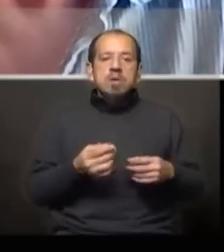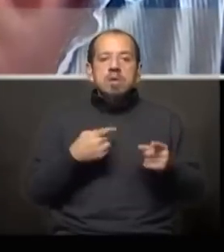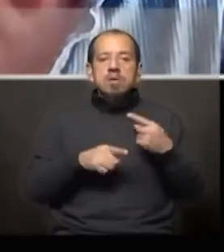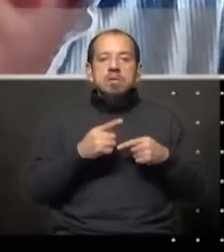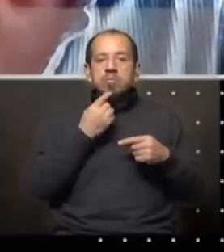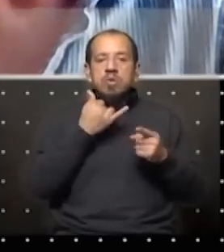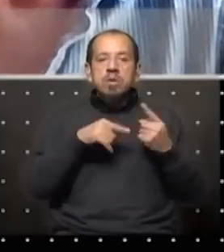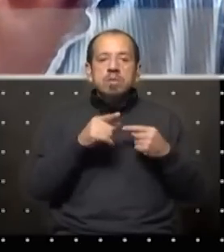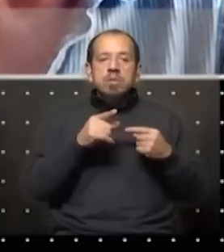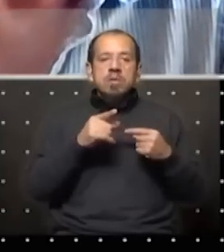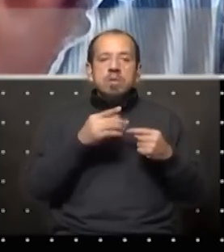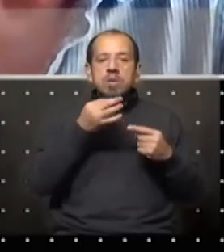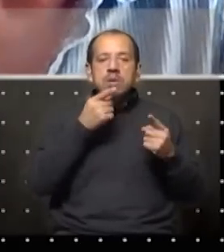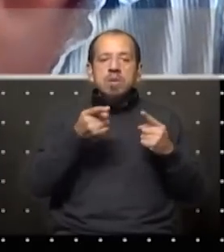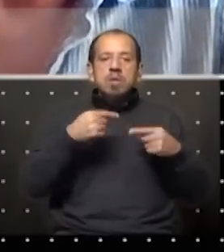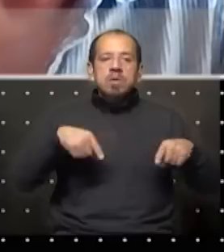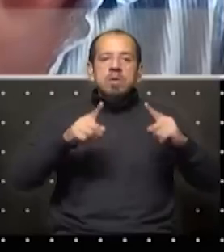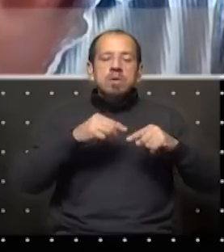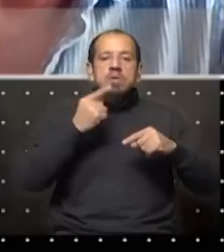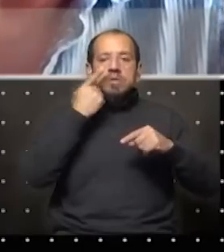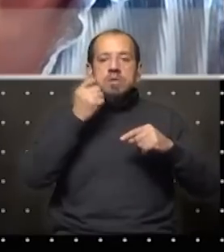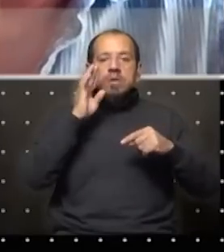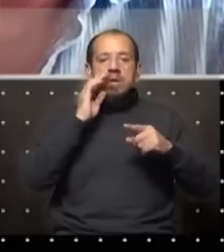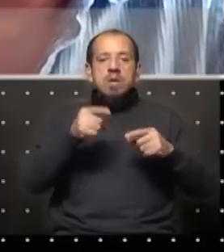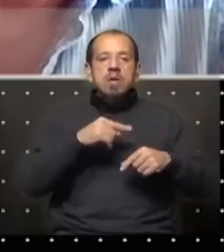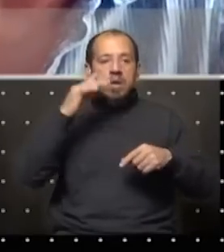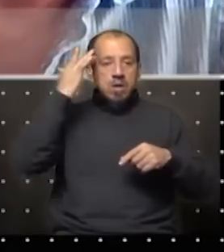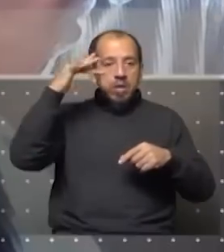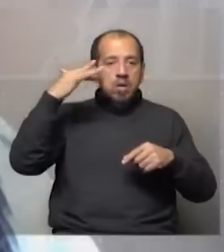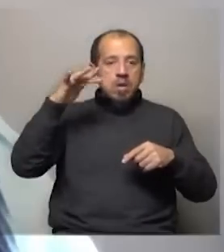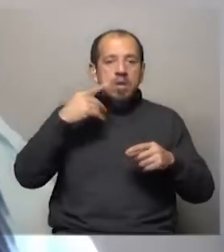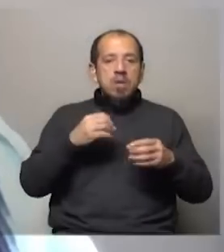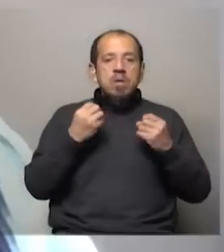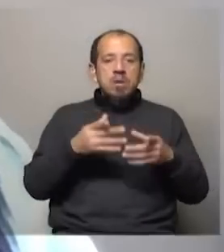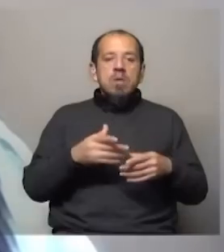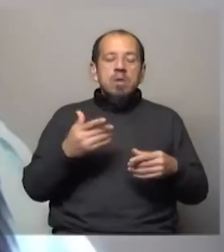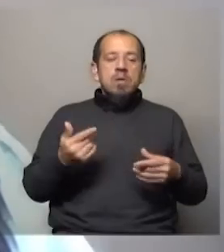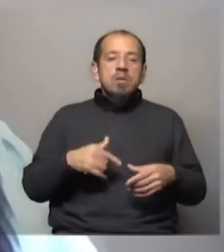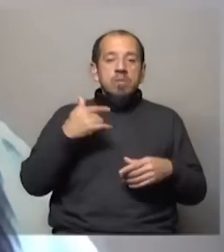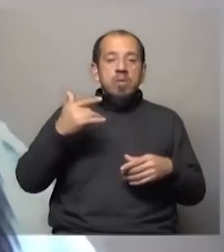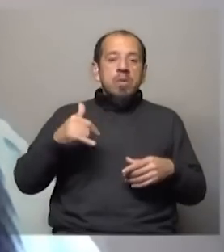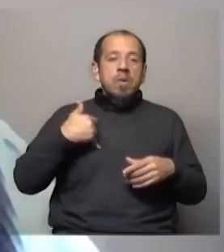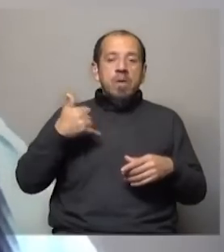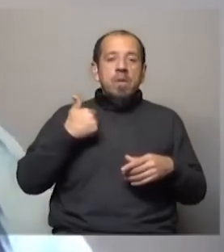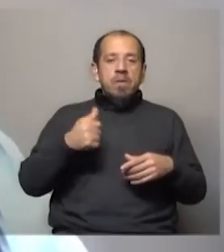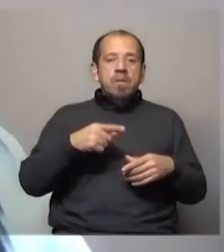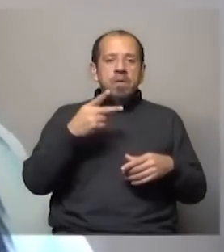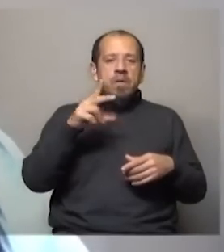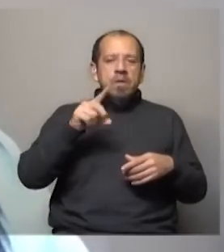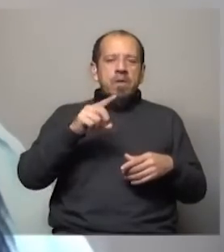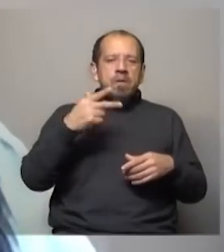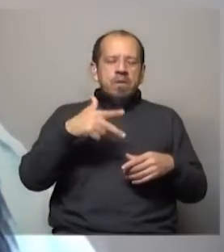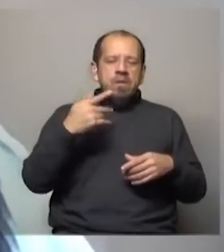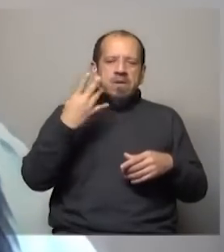por ejemplo ha hablado de la deficiencia de los padres en el control de los adolescentes porque los manifestantes son muy jóvenes no doce Trece catorce años